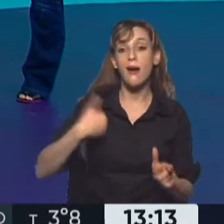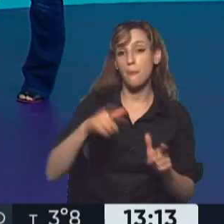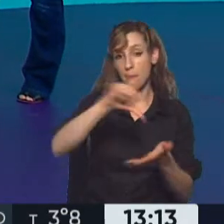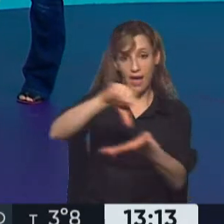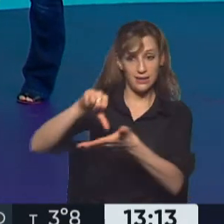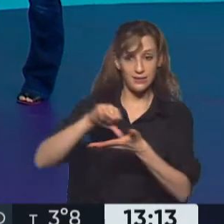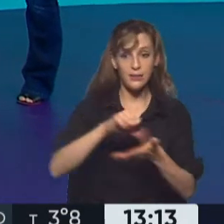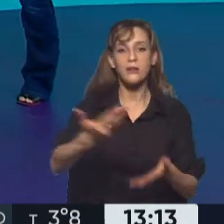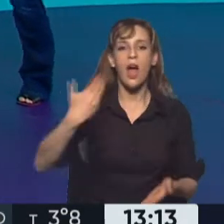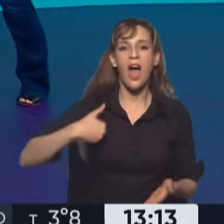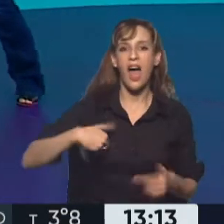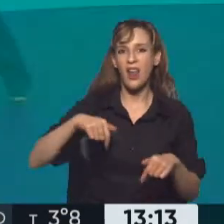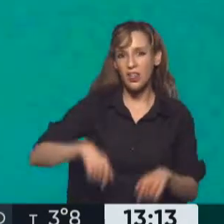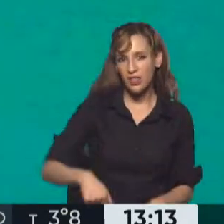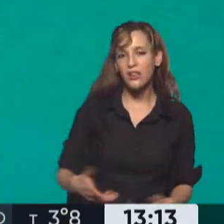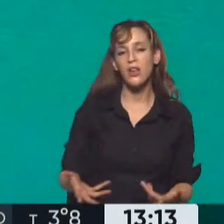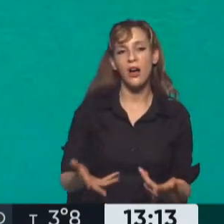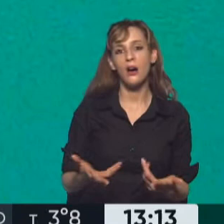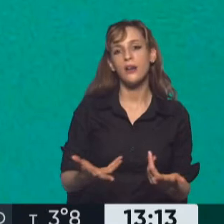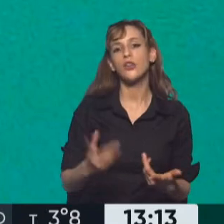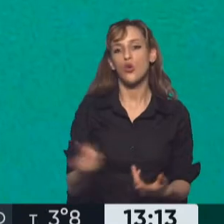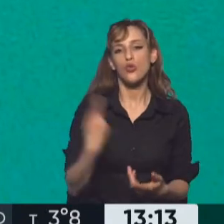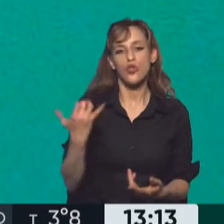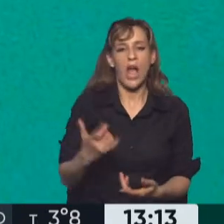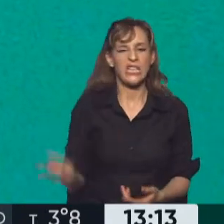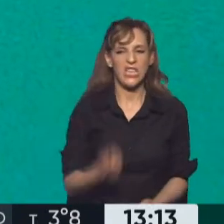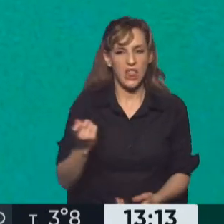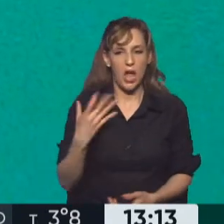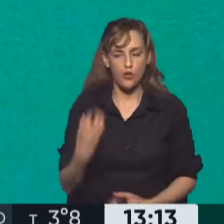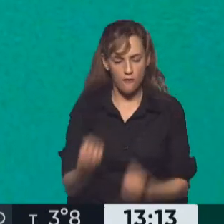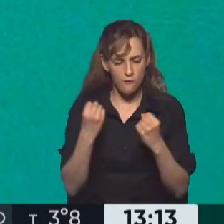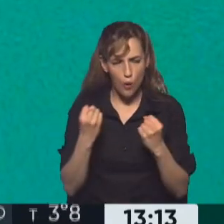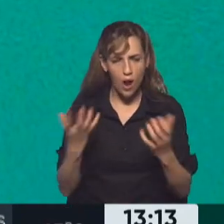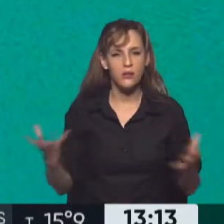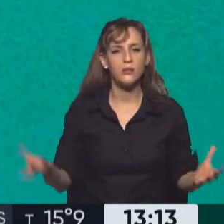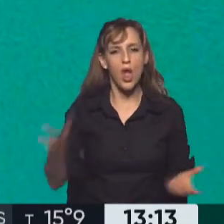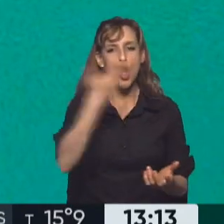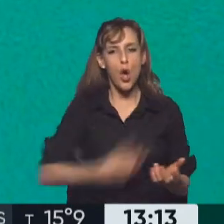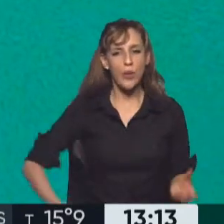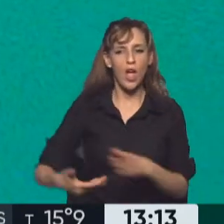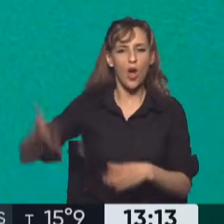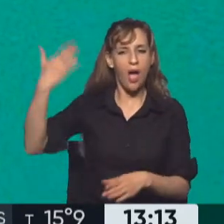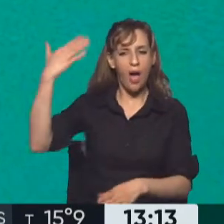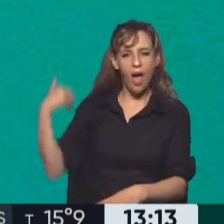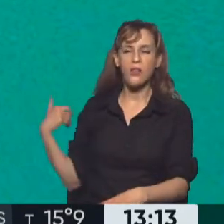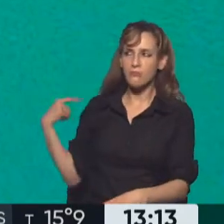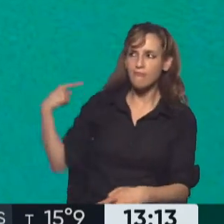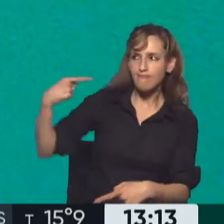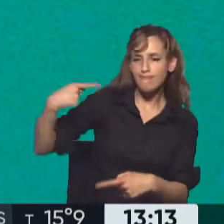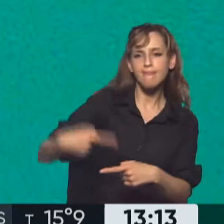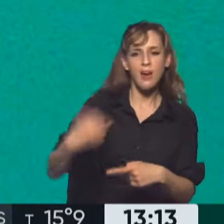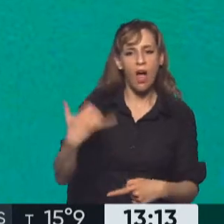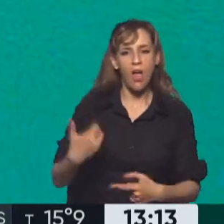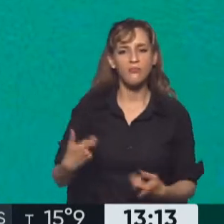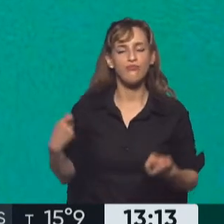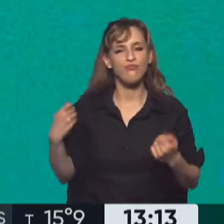diría por nuestra propia historia, porque tenemos sindicatos fuertes, porque tuvimos gobiernos que han tenido una fuerte política de distribución de ingresos, porque